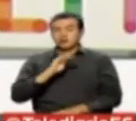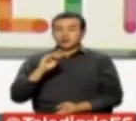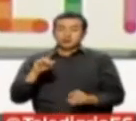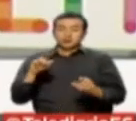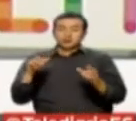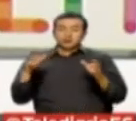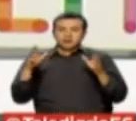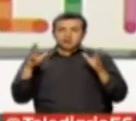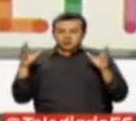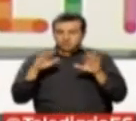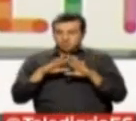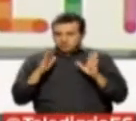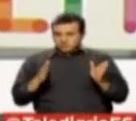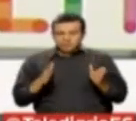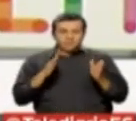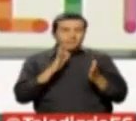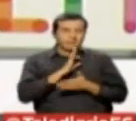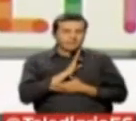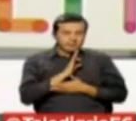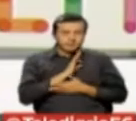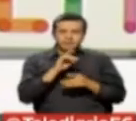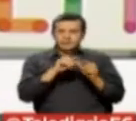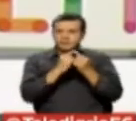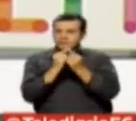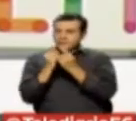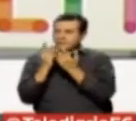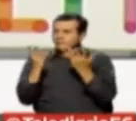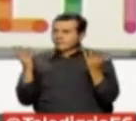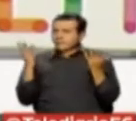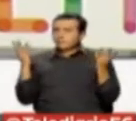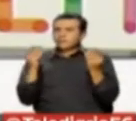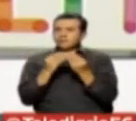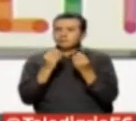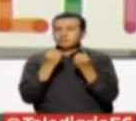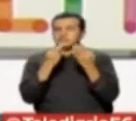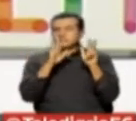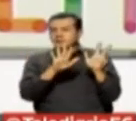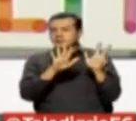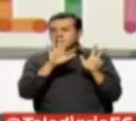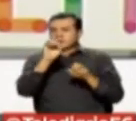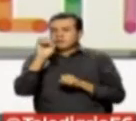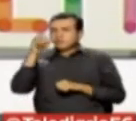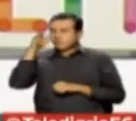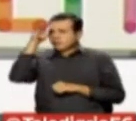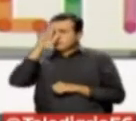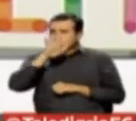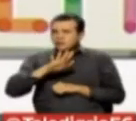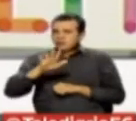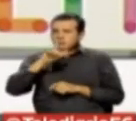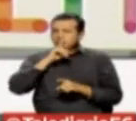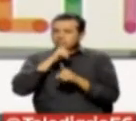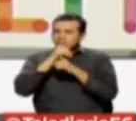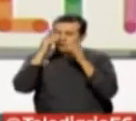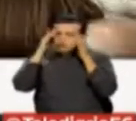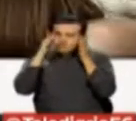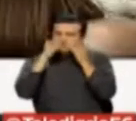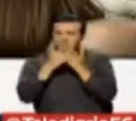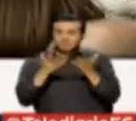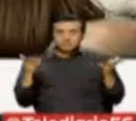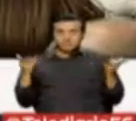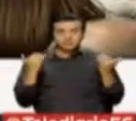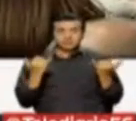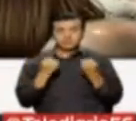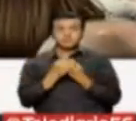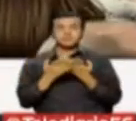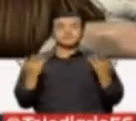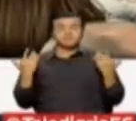técnicas e interinstitucionales instaladas tenemos a más de 800 educadores en desarrollo infantil integral en la